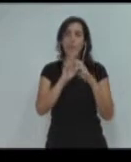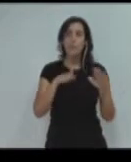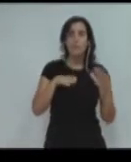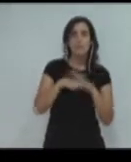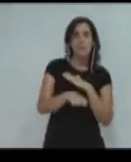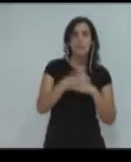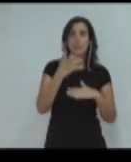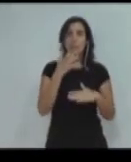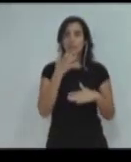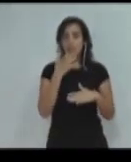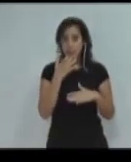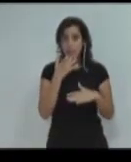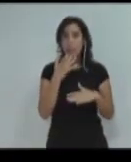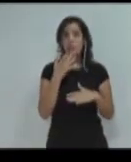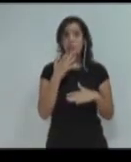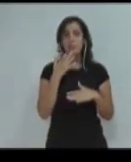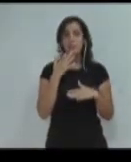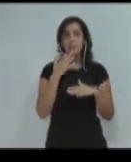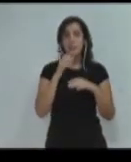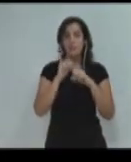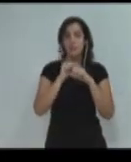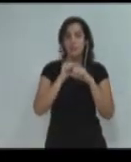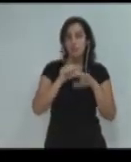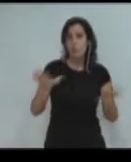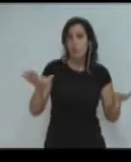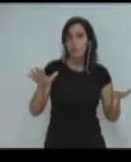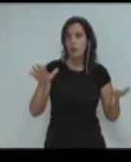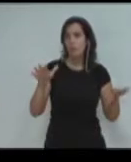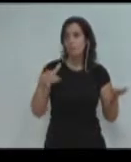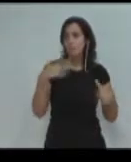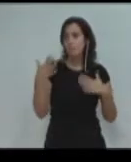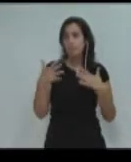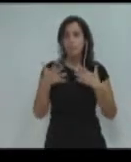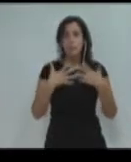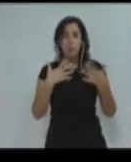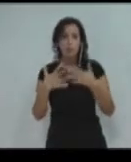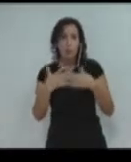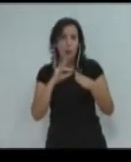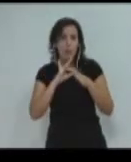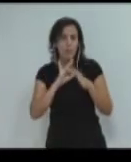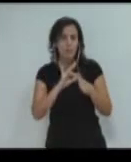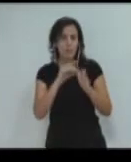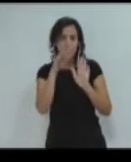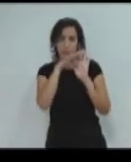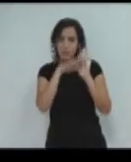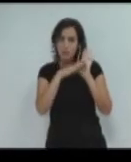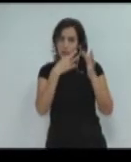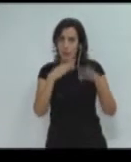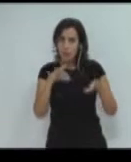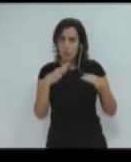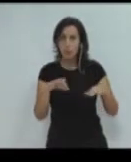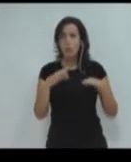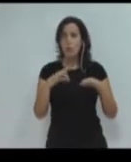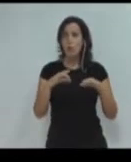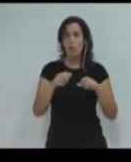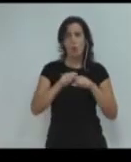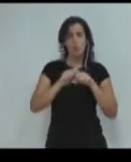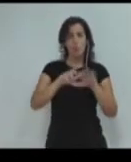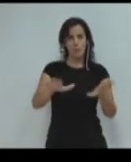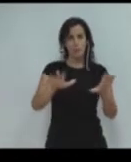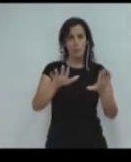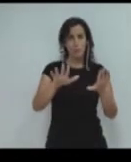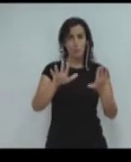si se difundieran algún tipo de manuales de forma sencilla, divulgativos, sobre cómo